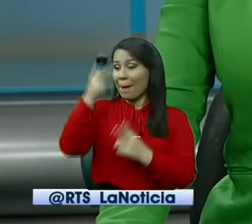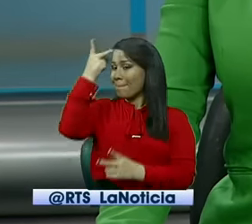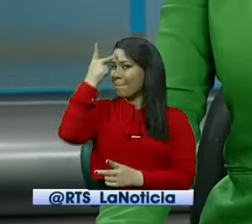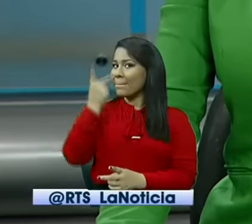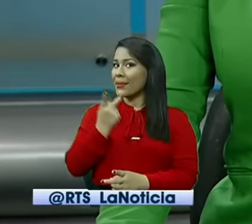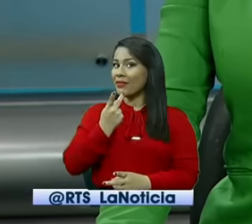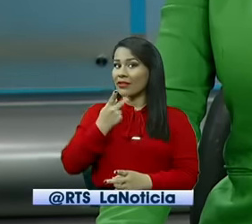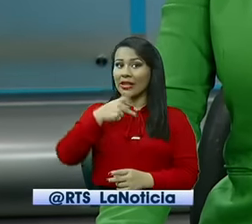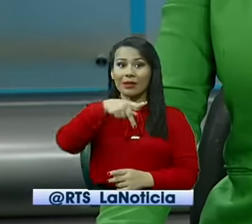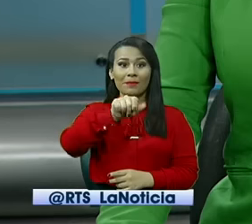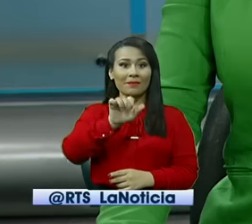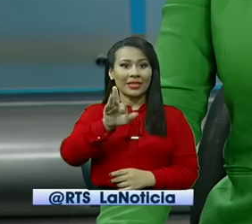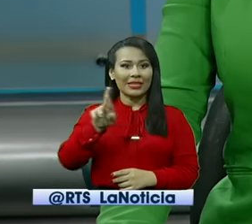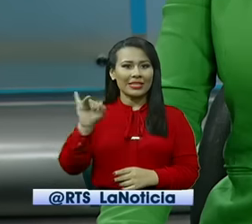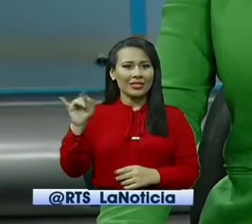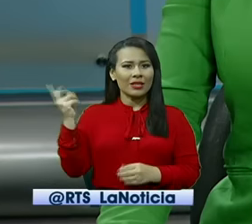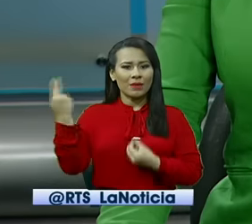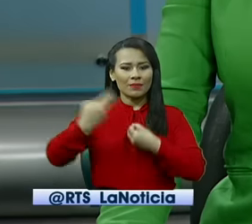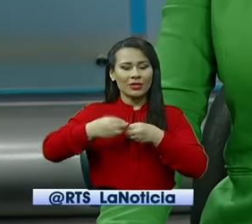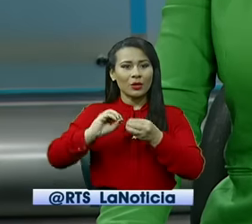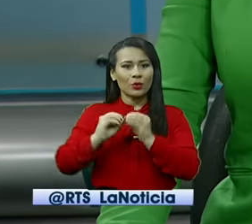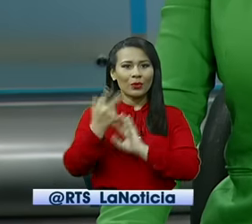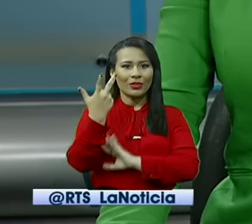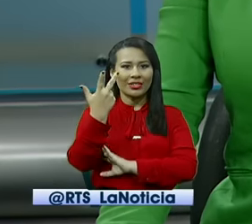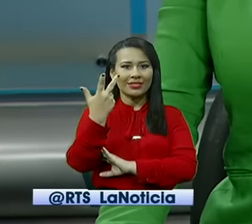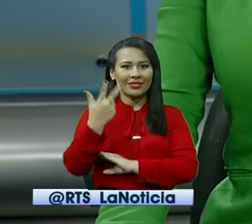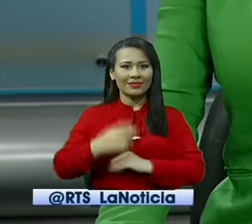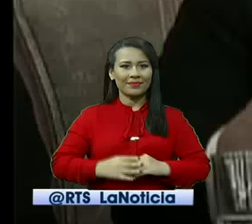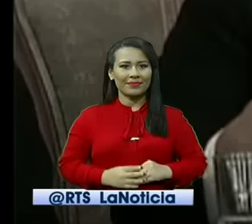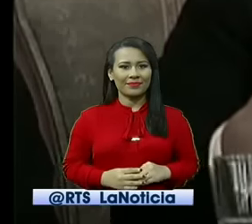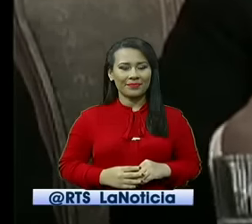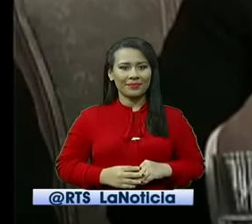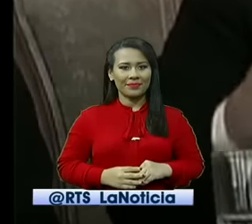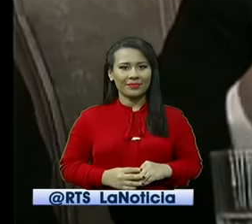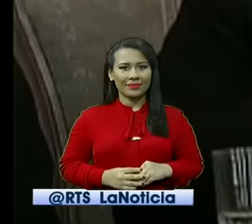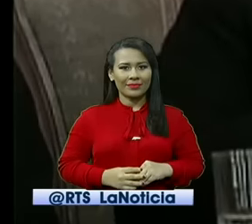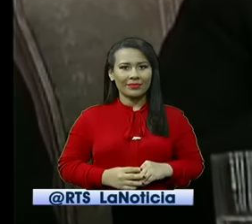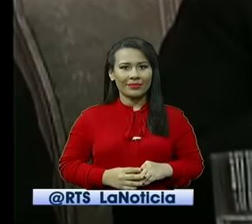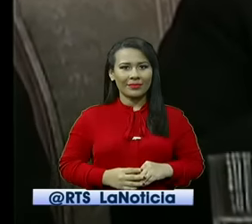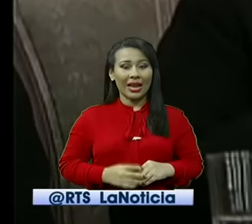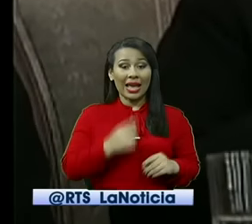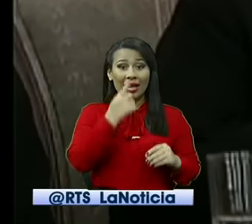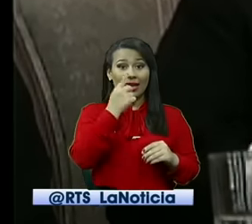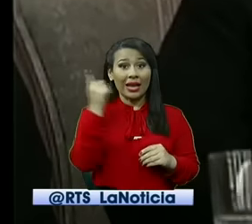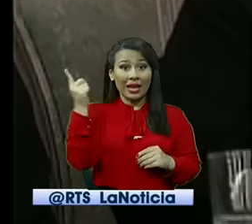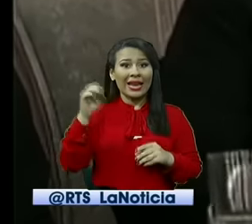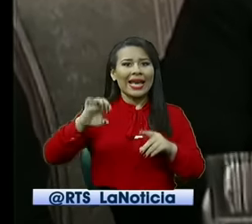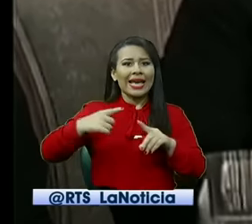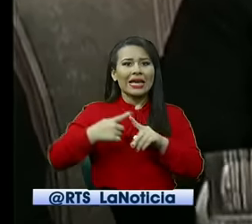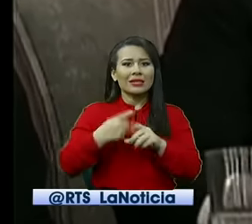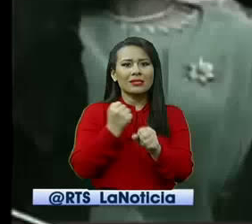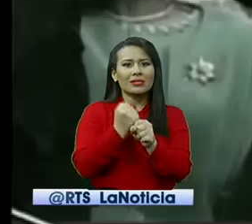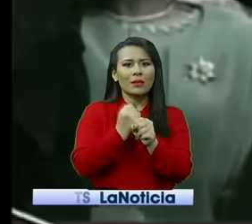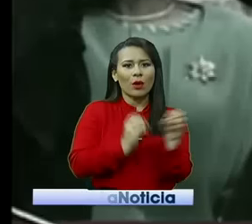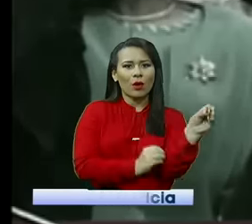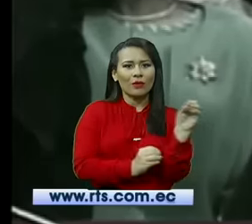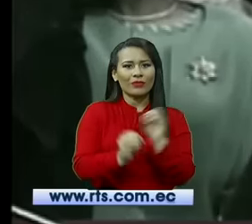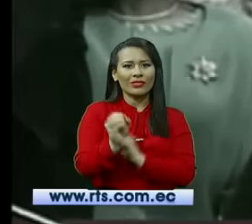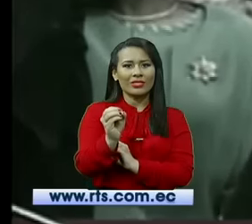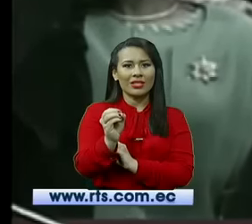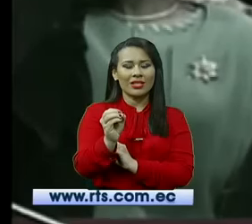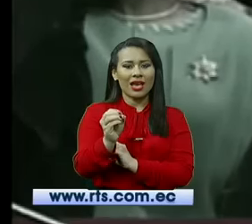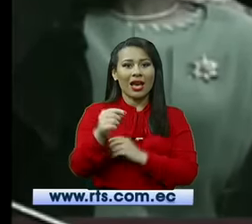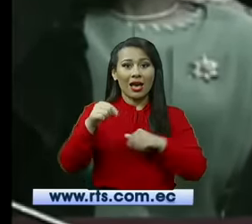suquilanda aspirante a carondelet por la lista tres el interés del presentez un excanciller durante el gobierno de